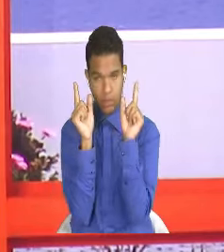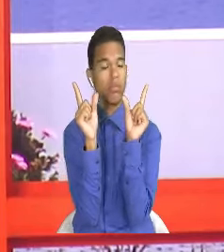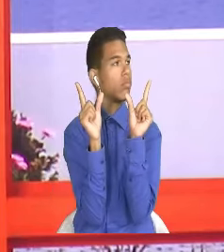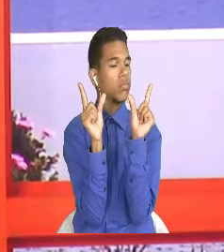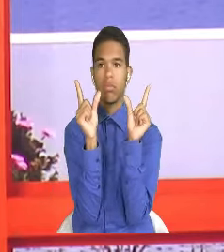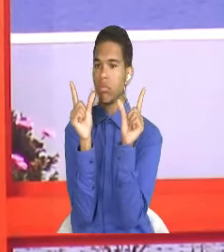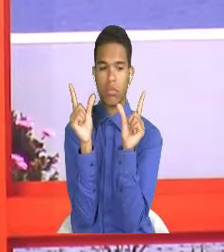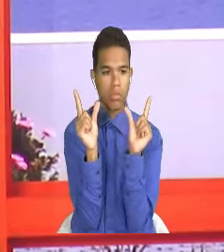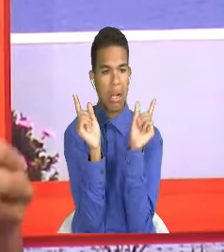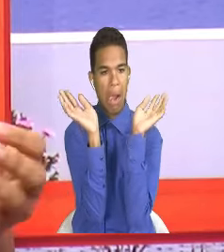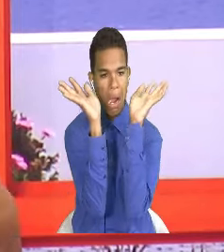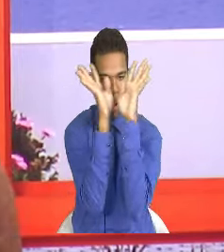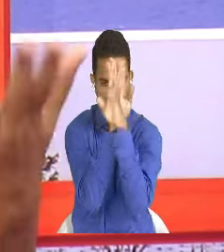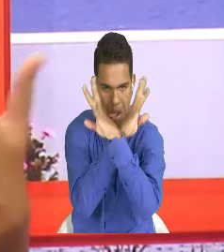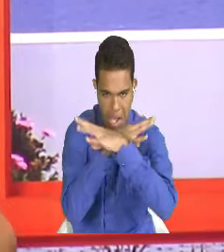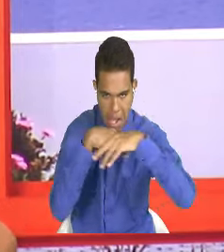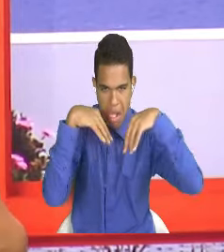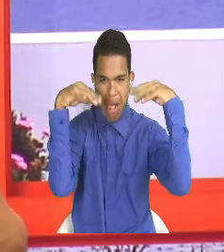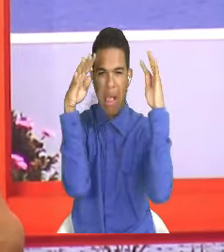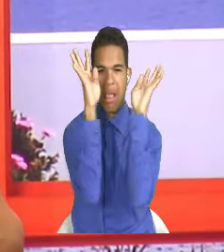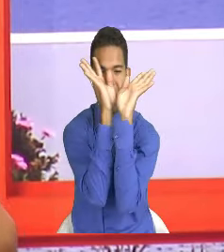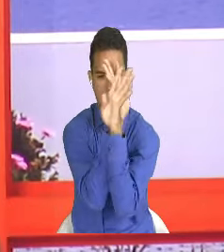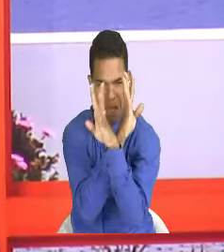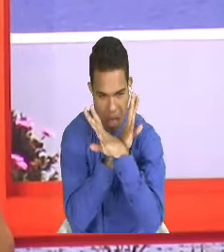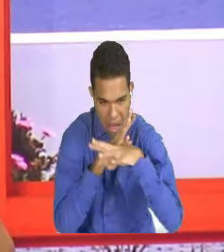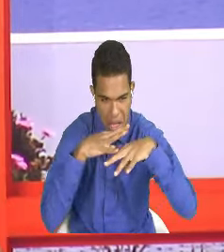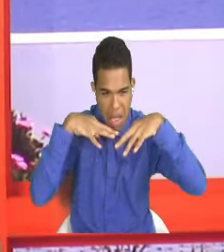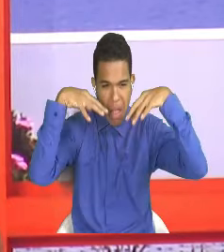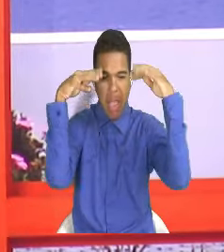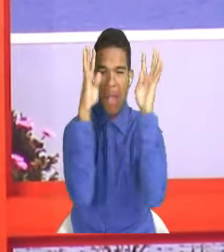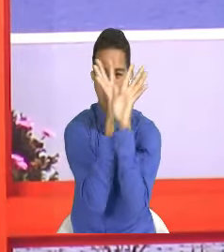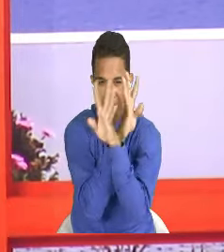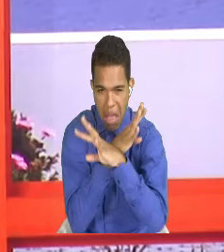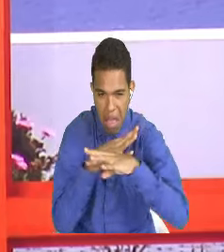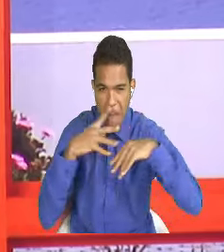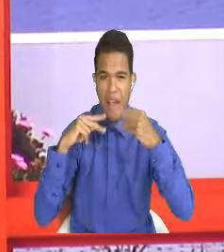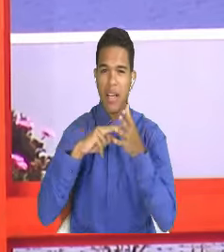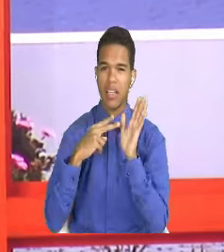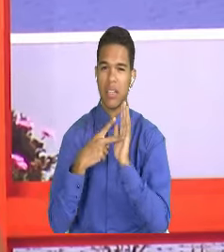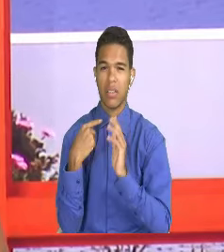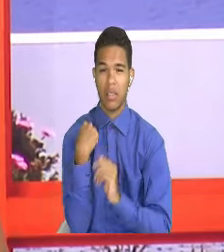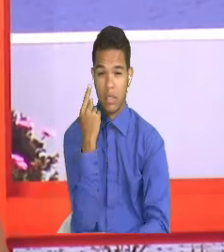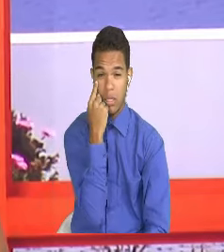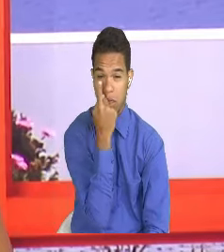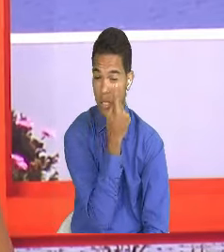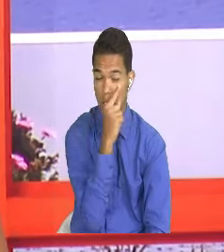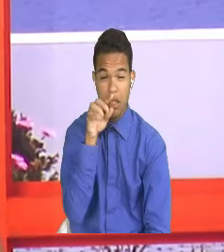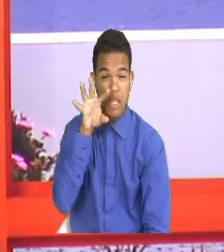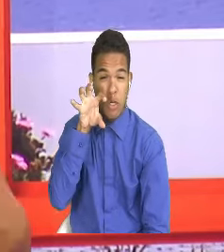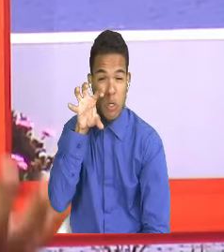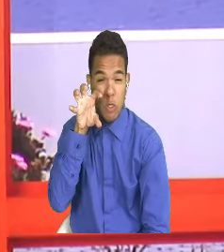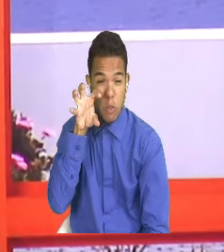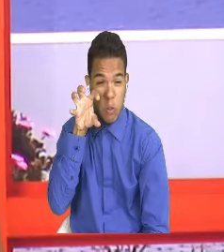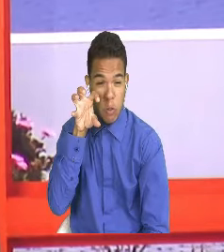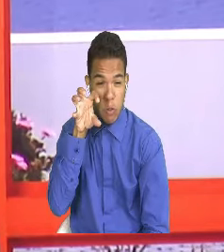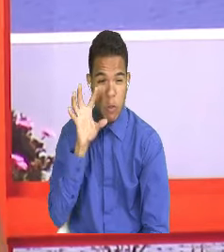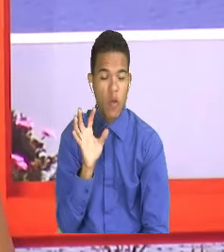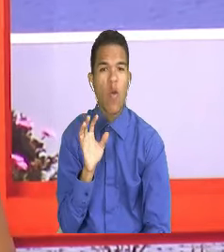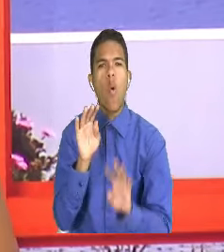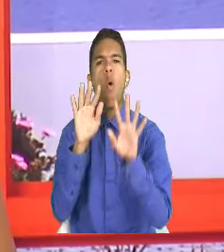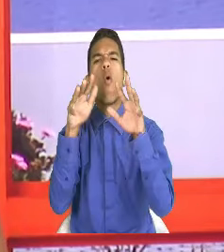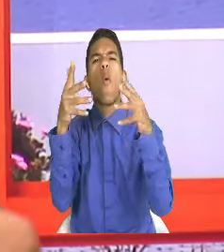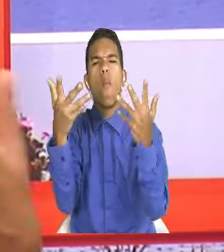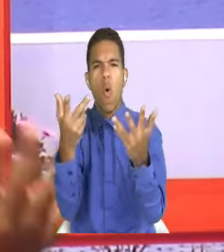a trasnochar. ¿Y esto qué sentimientos causa también? Pues un poco de irritabilidad. ¿Cómo podemos llegar a prevenir esto?